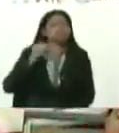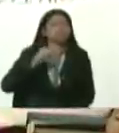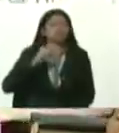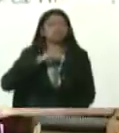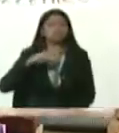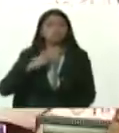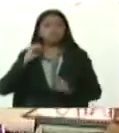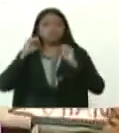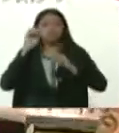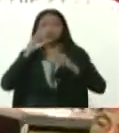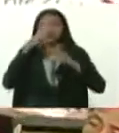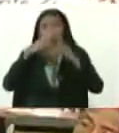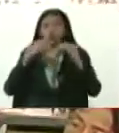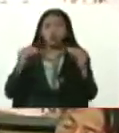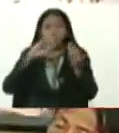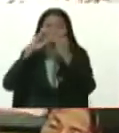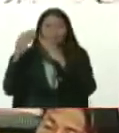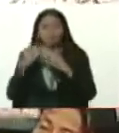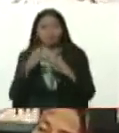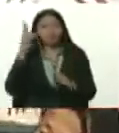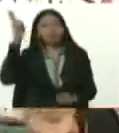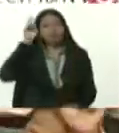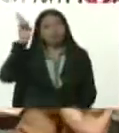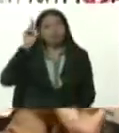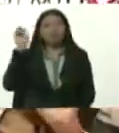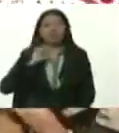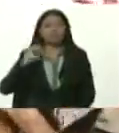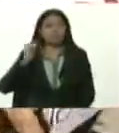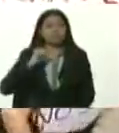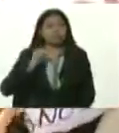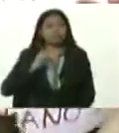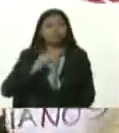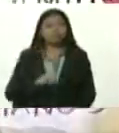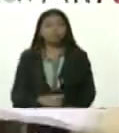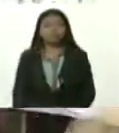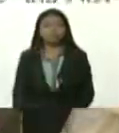¿Vamos a ganar todas las comunidades indígenas?